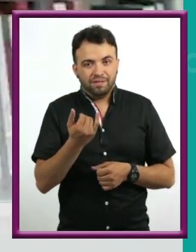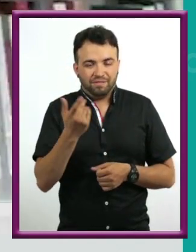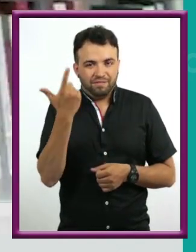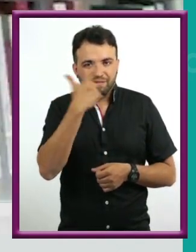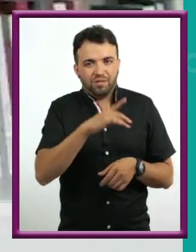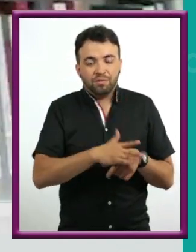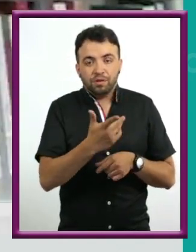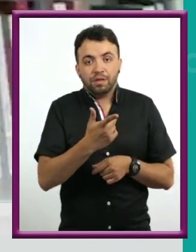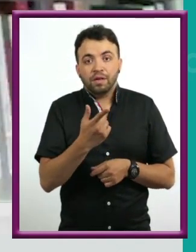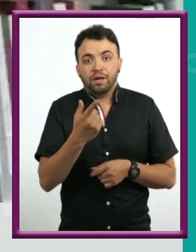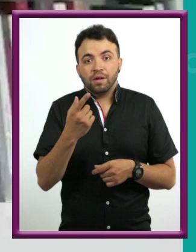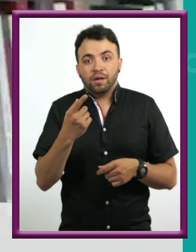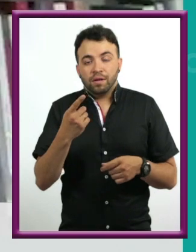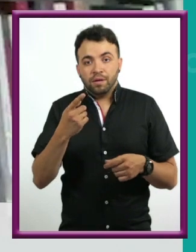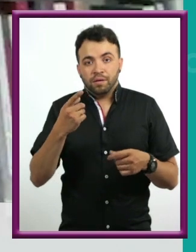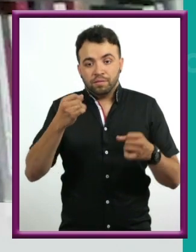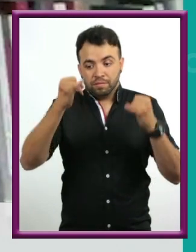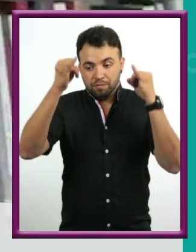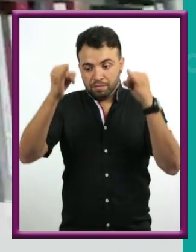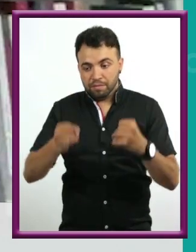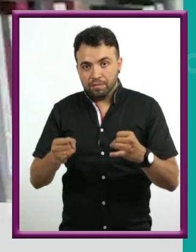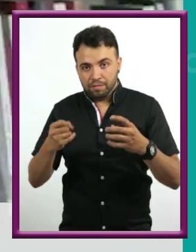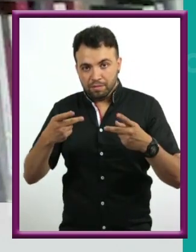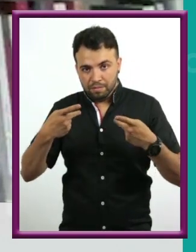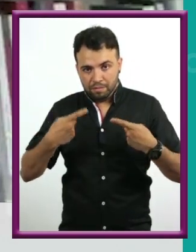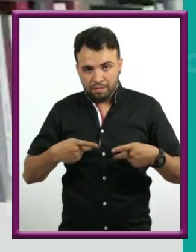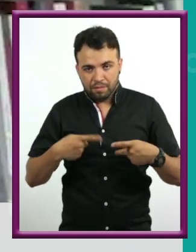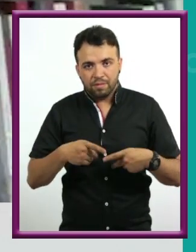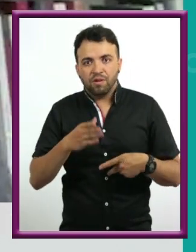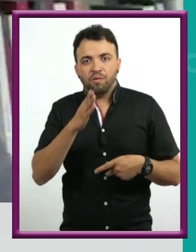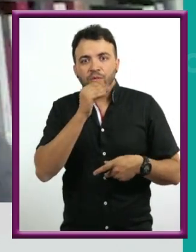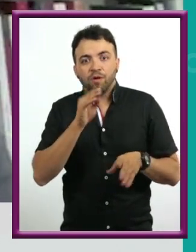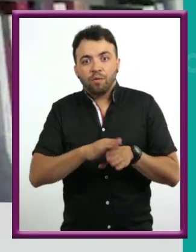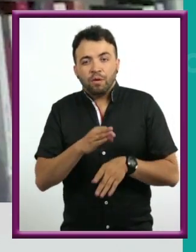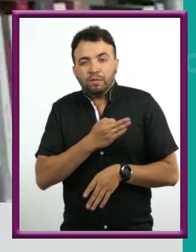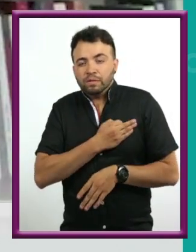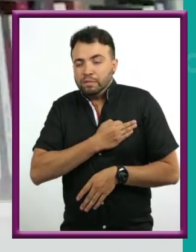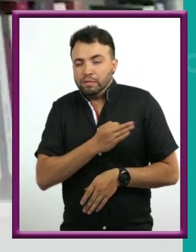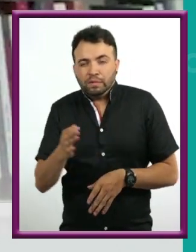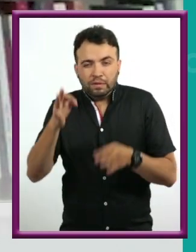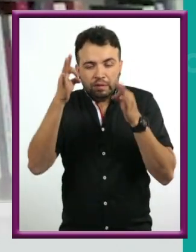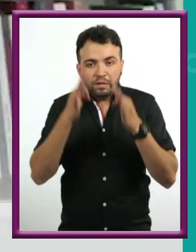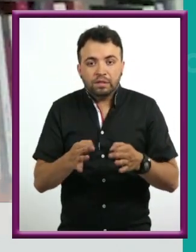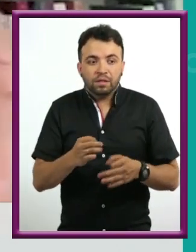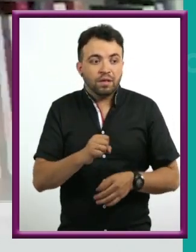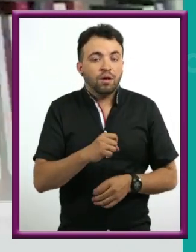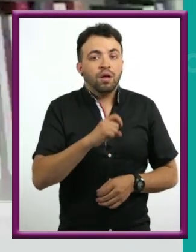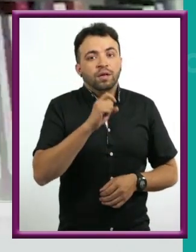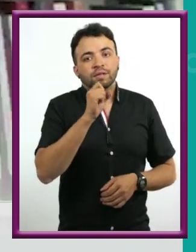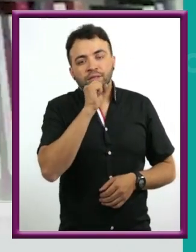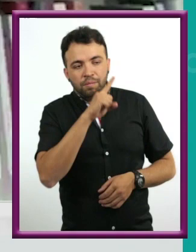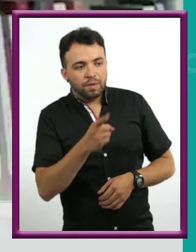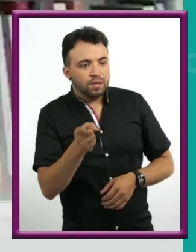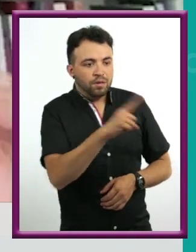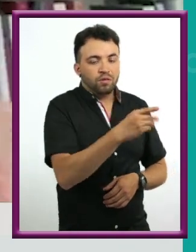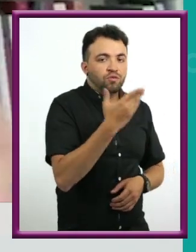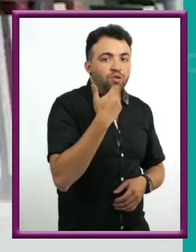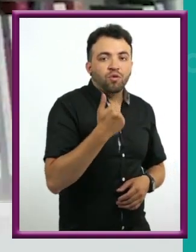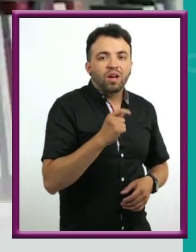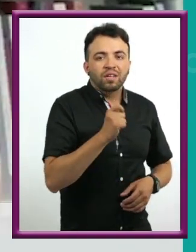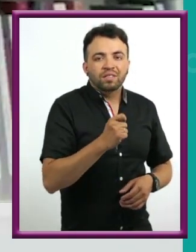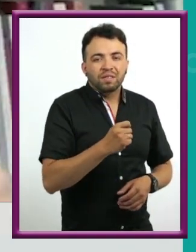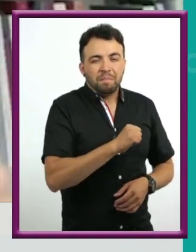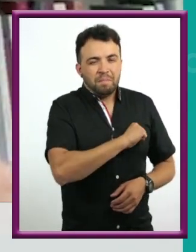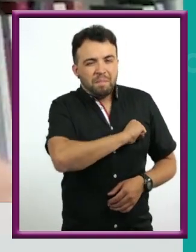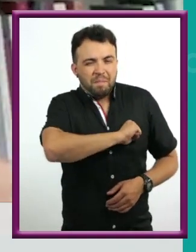malos, malos, malos. Cuando esto pasa, las obras adquieren un matiz muy, muy lineal